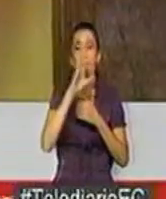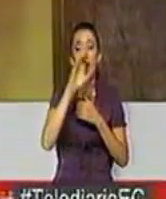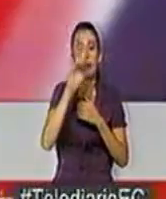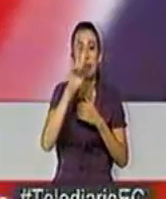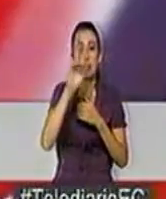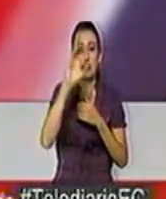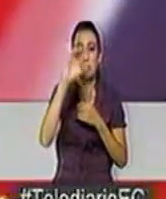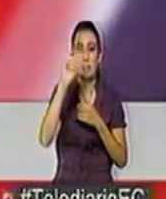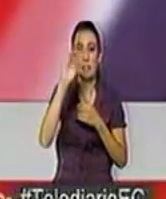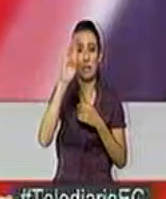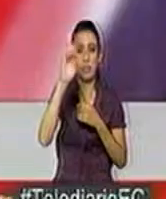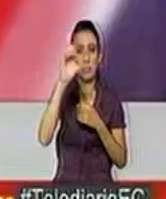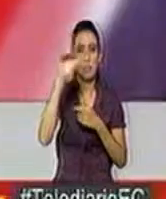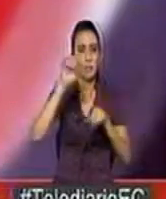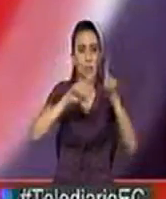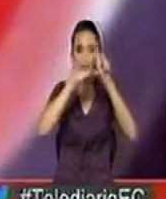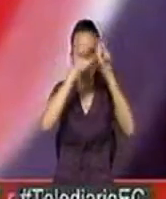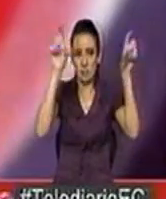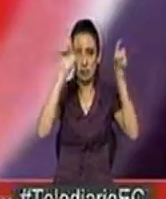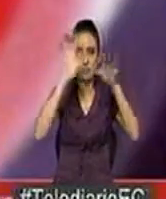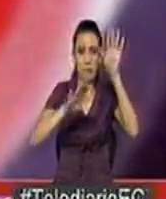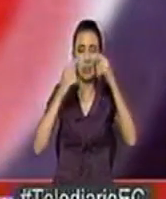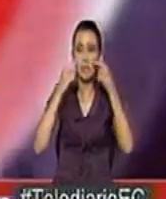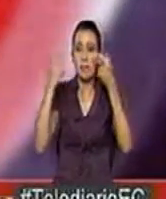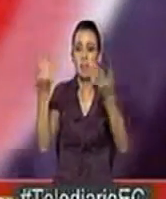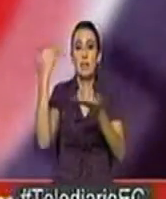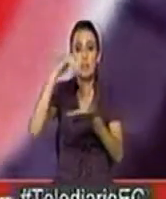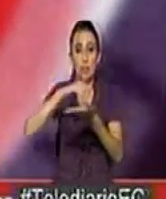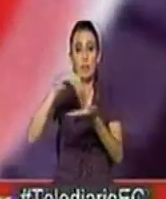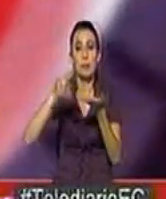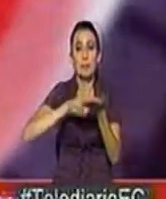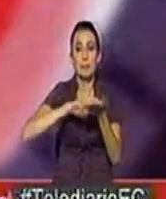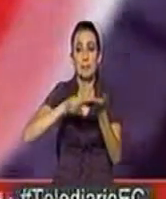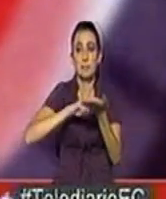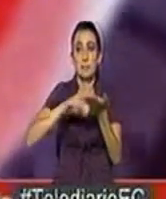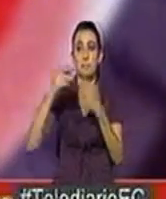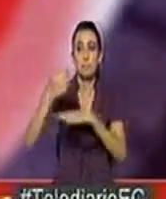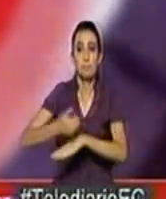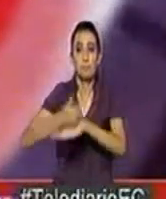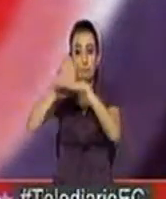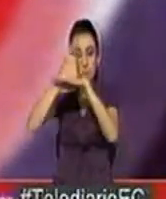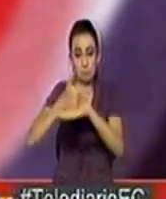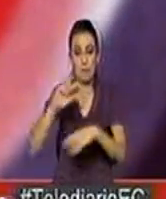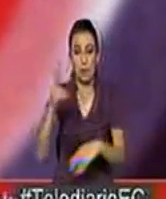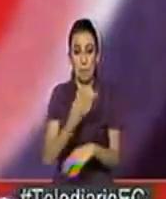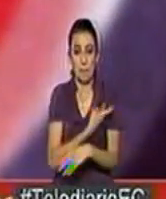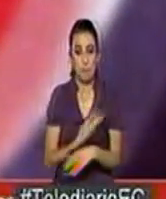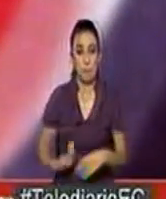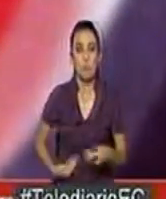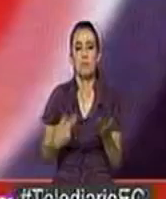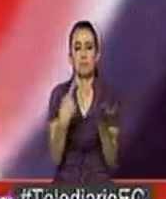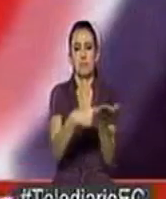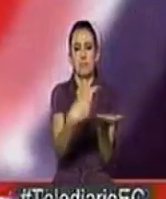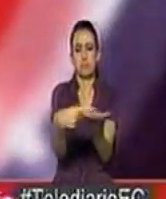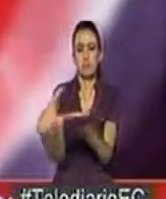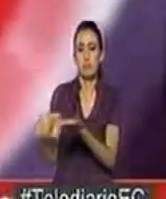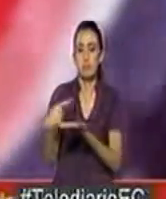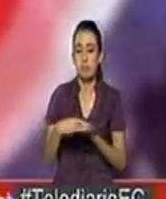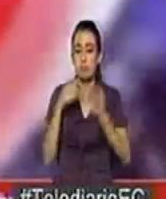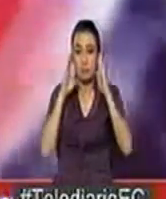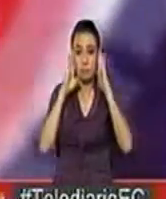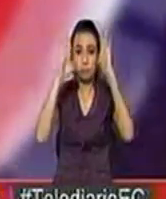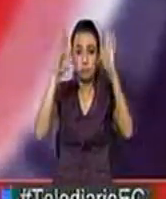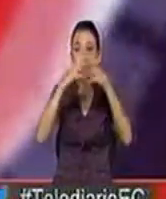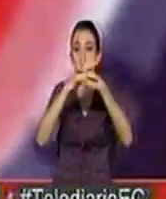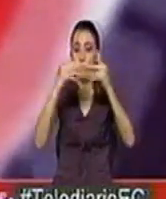Uber. Representantes de AME y Congope se volverán a reunir este viernes con el Ejecutivo en Guayaquil para abordar además vías para la devolución